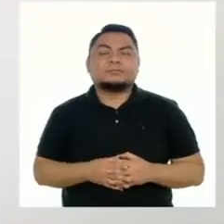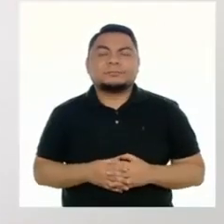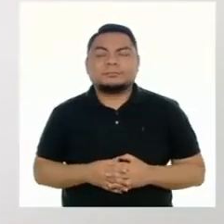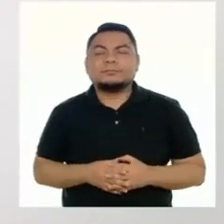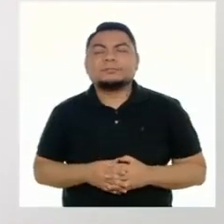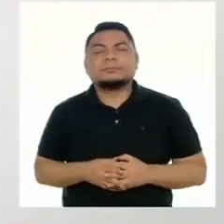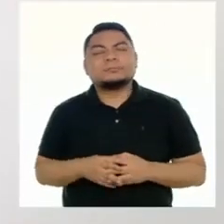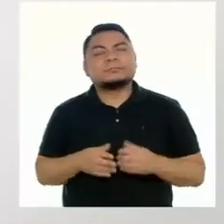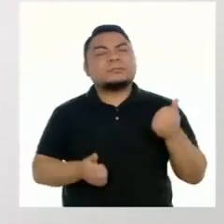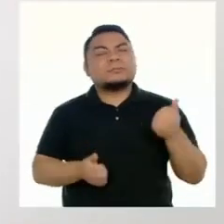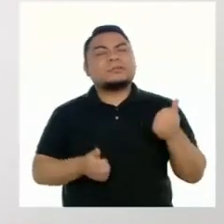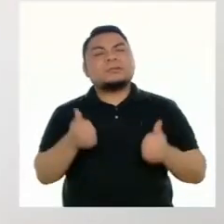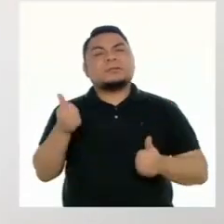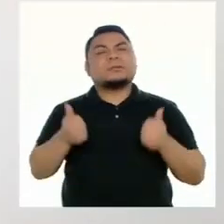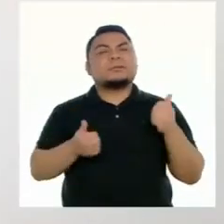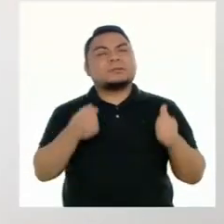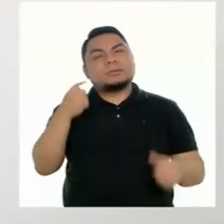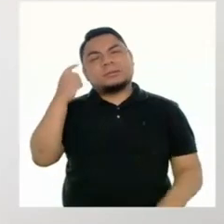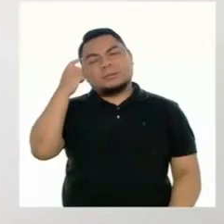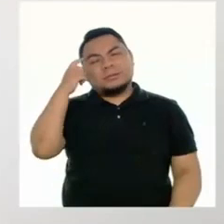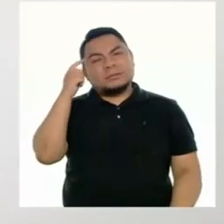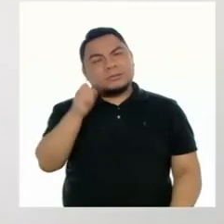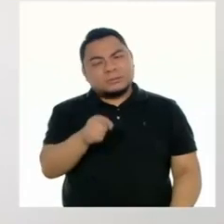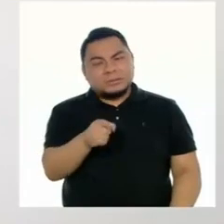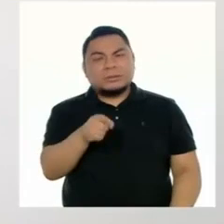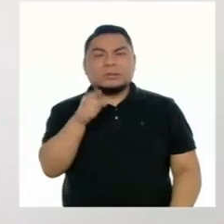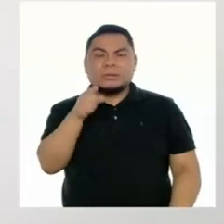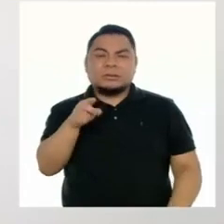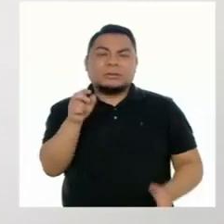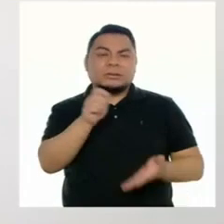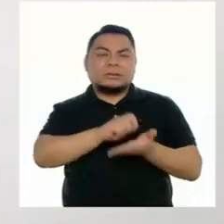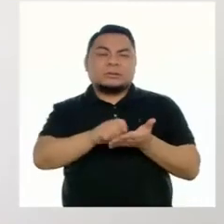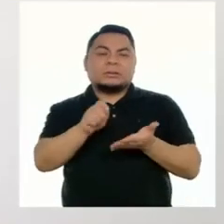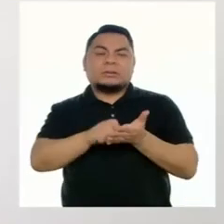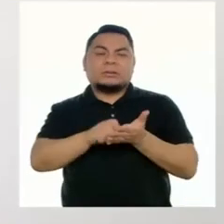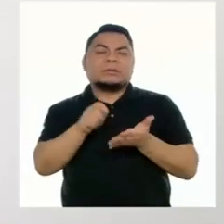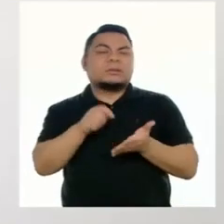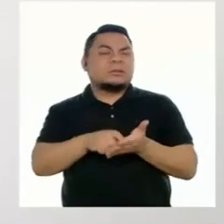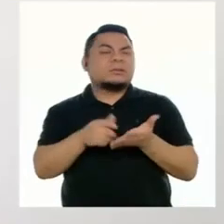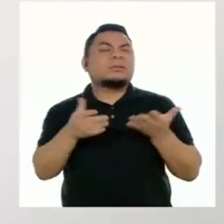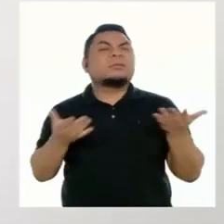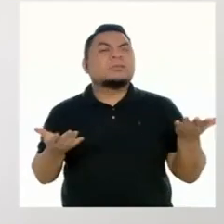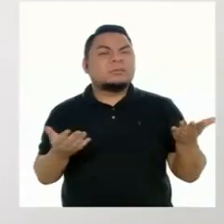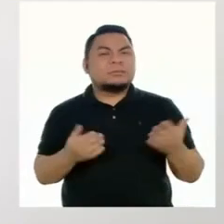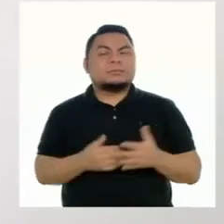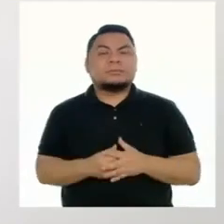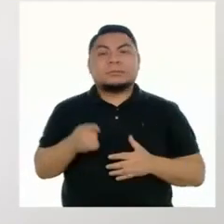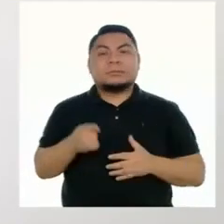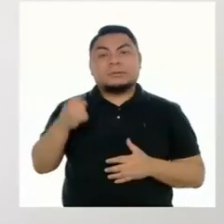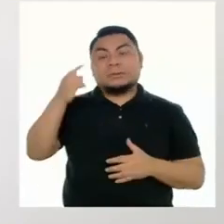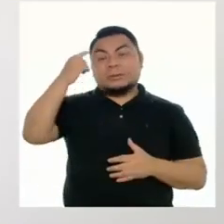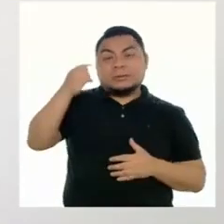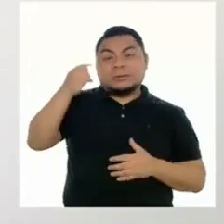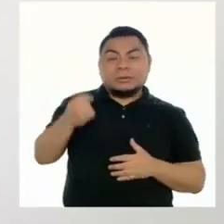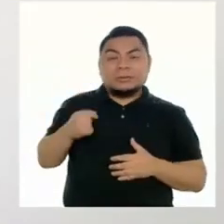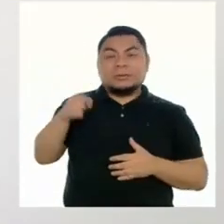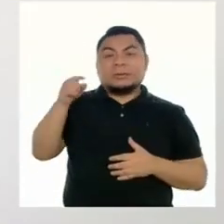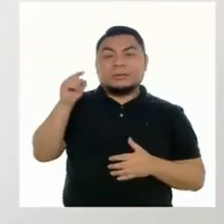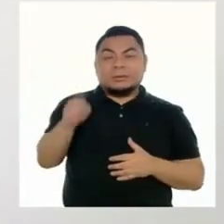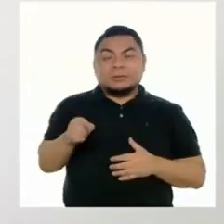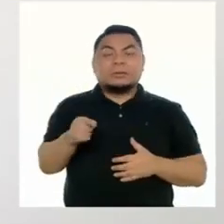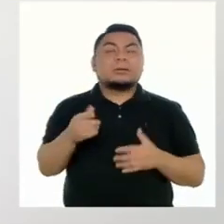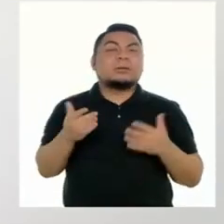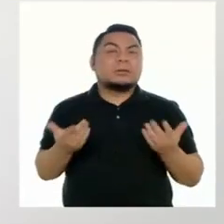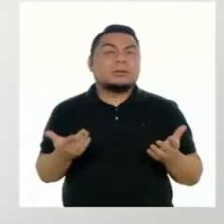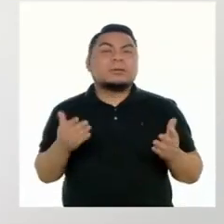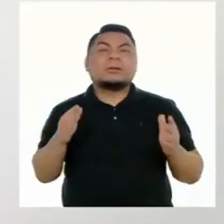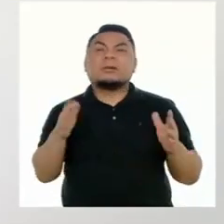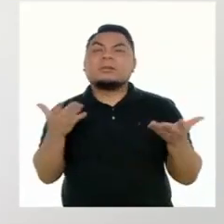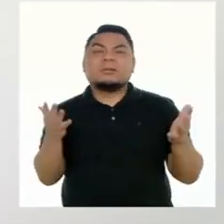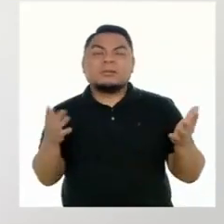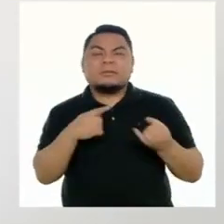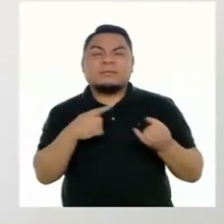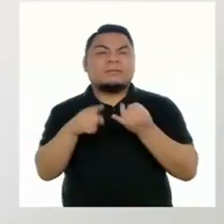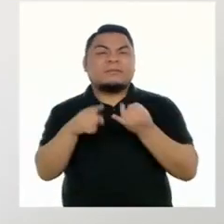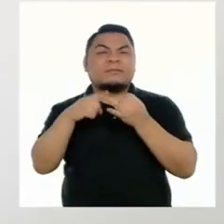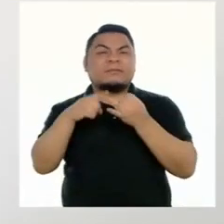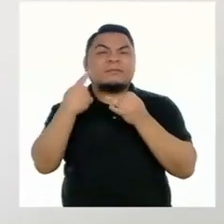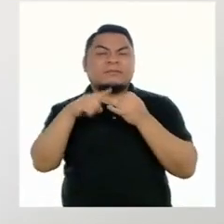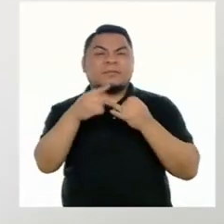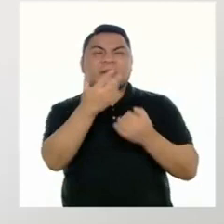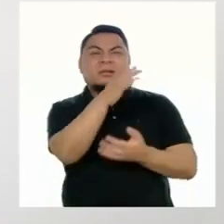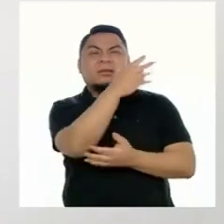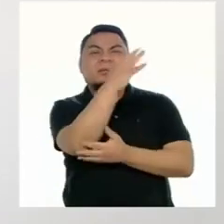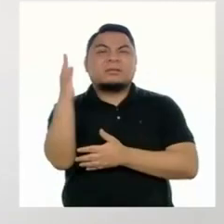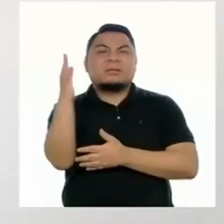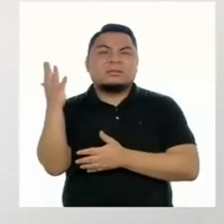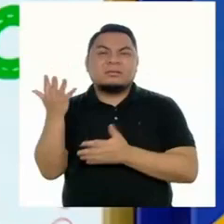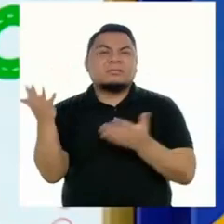¿Cuál crees que es la intención de este texto? ¿Crees que querían definir qué es